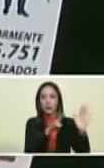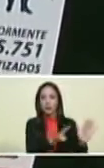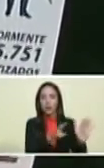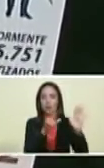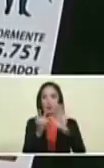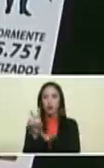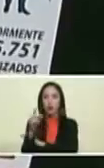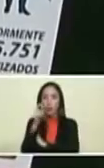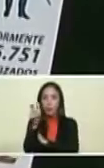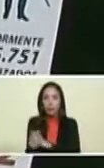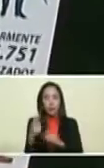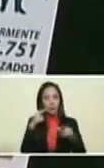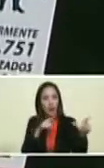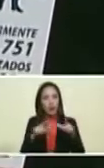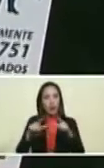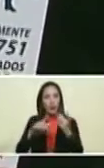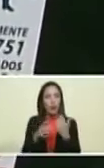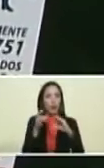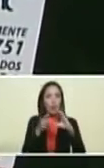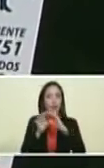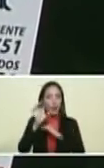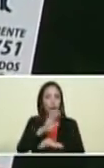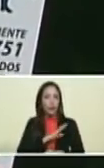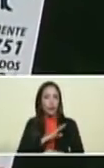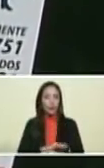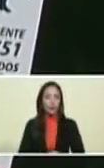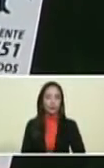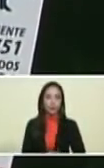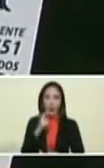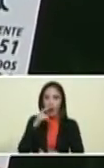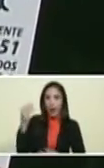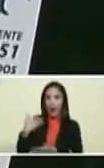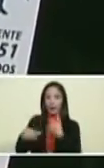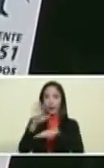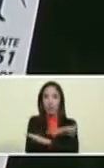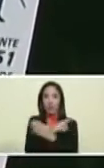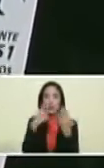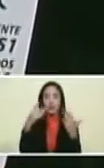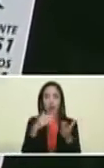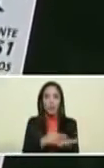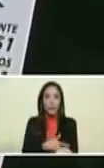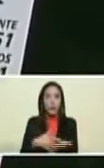18.395.782. Ahí lo tienen ustedes. Anteriormente